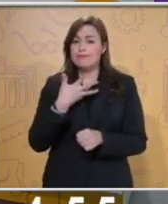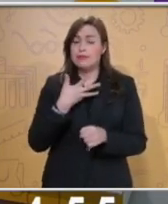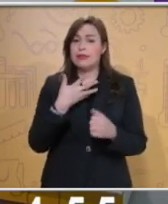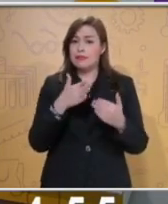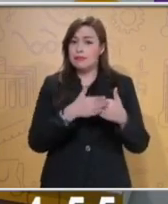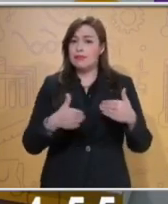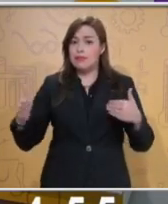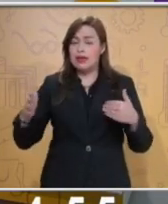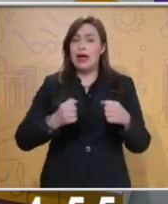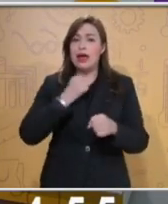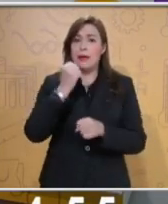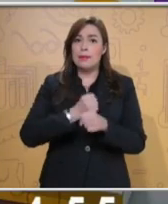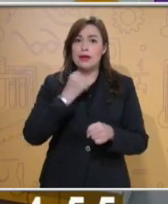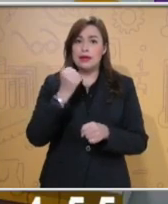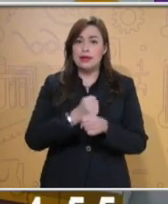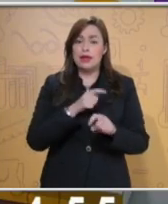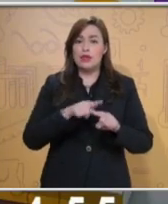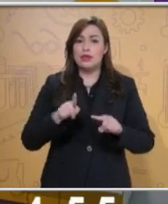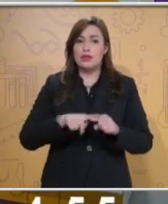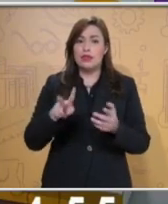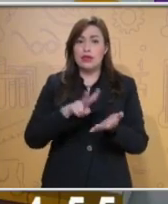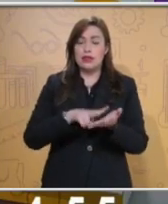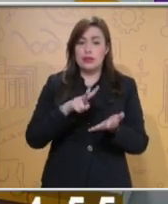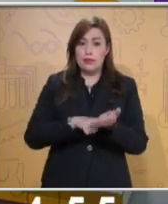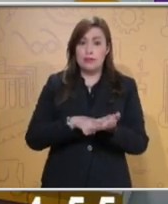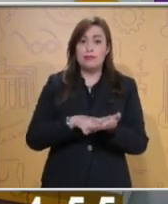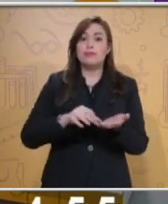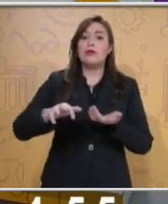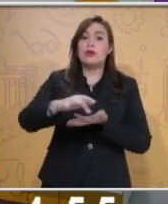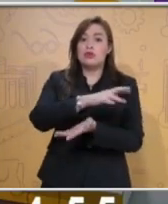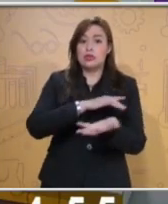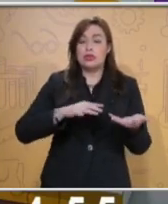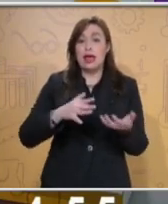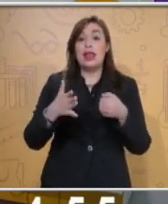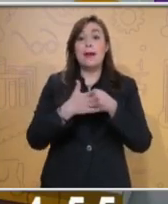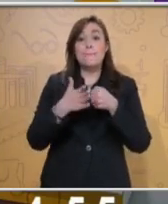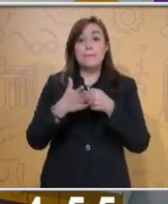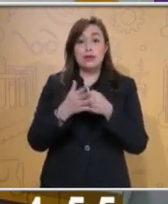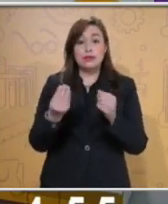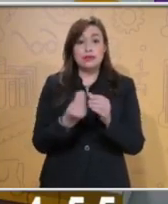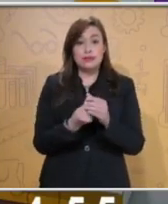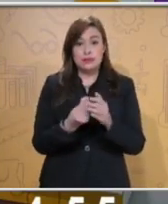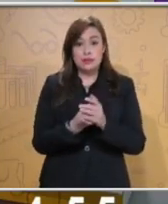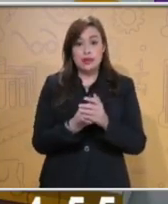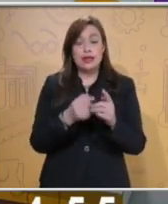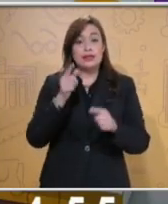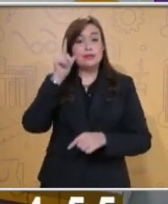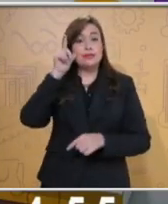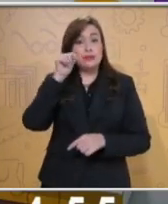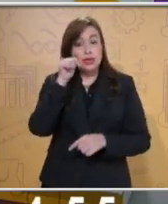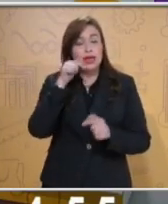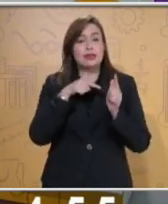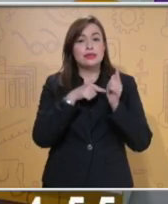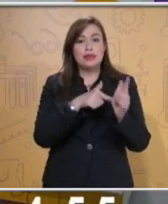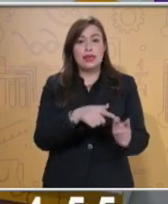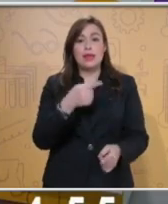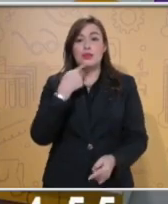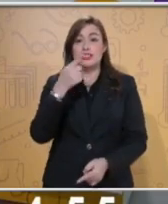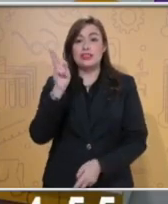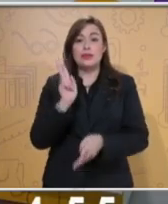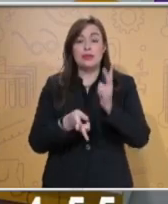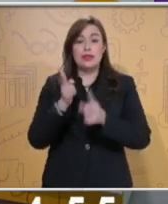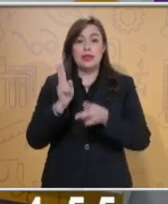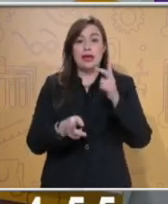all these social values. In the next class, in the last class of the week, we will continue talking about the